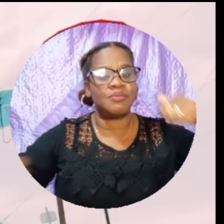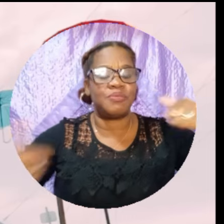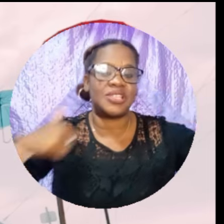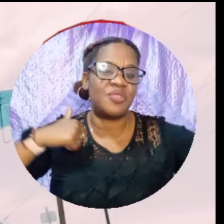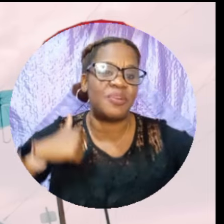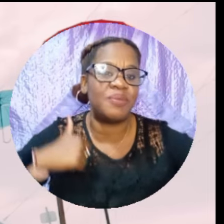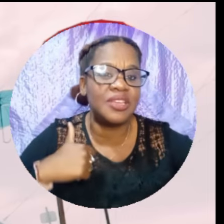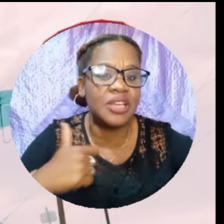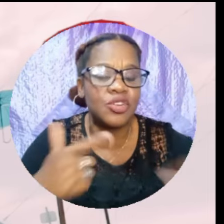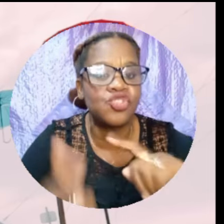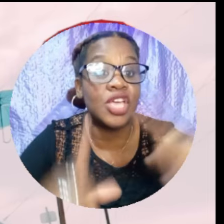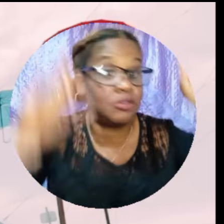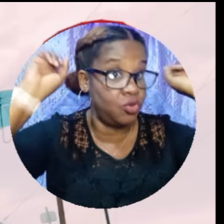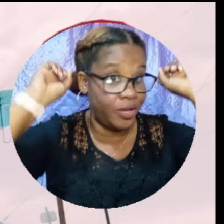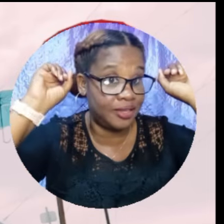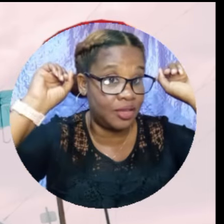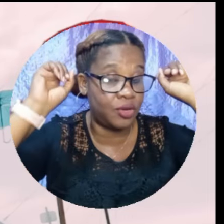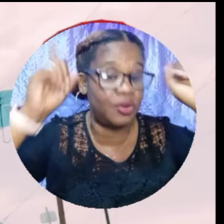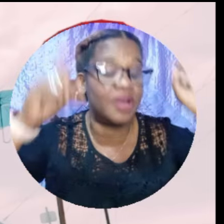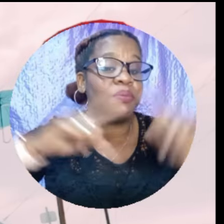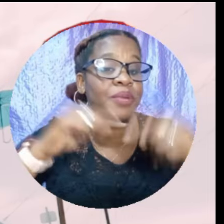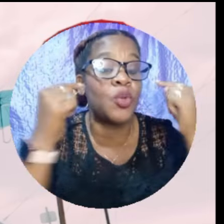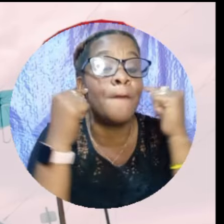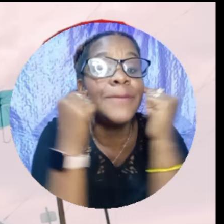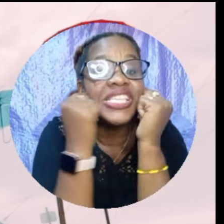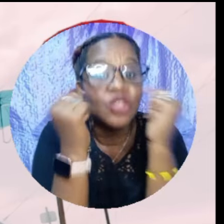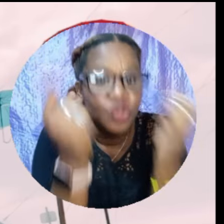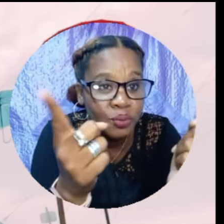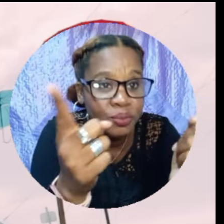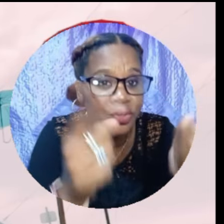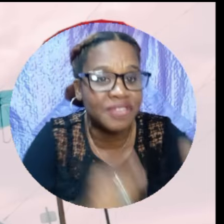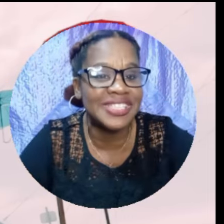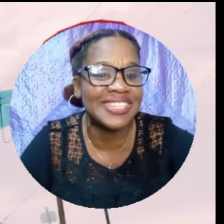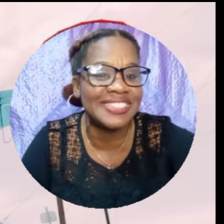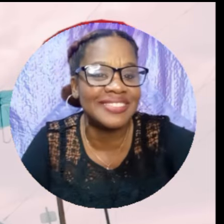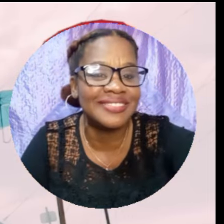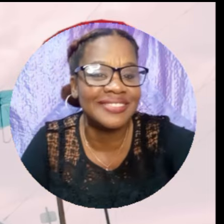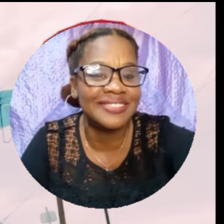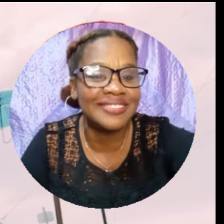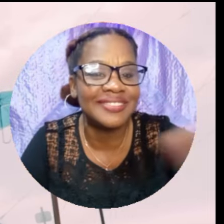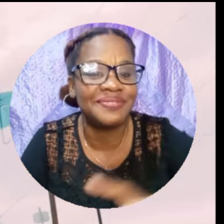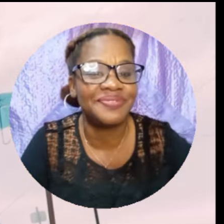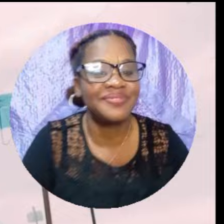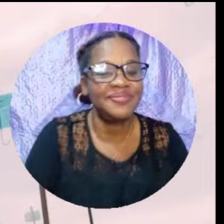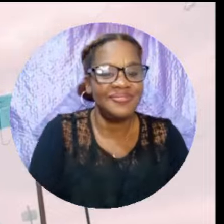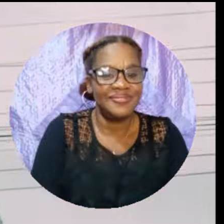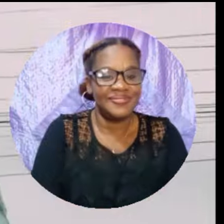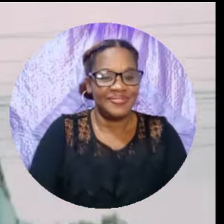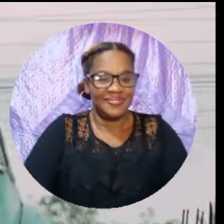arañar, pasarlo en familia, no sé. No he estado en el lugar, pero vislumbro que debe ser así.